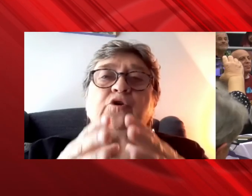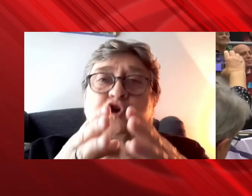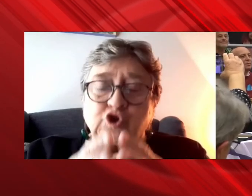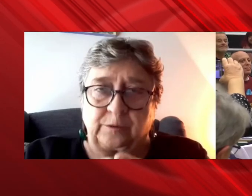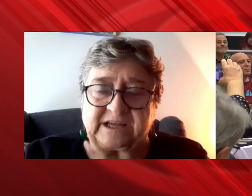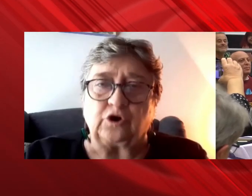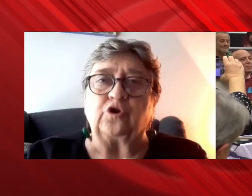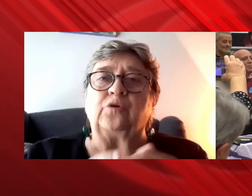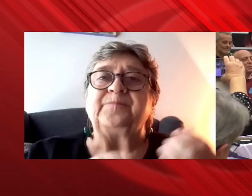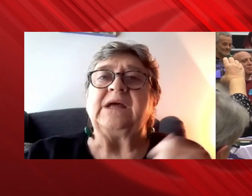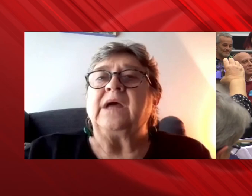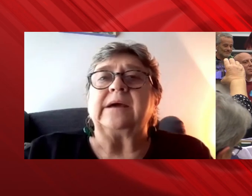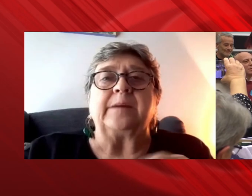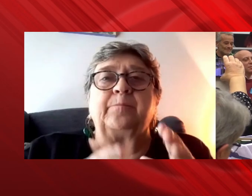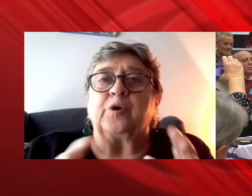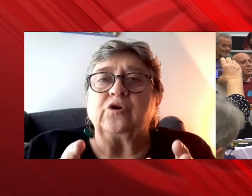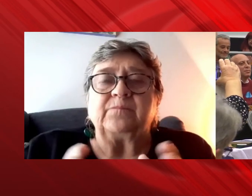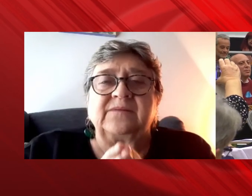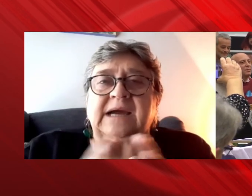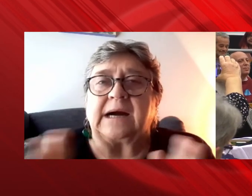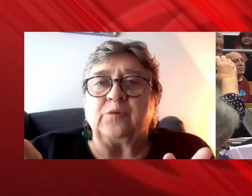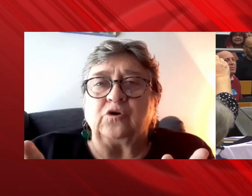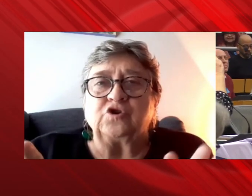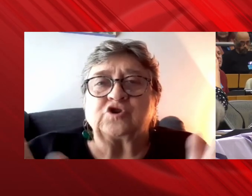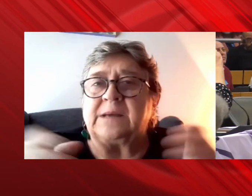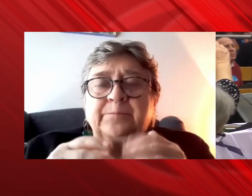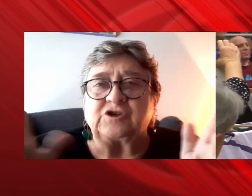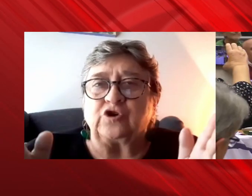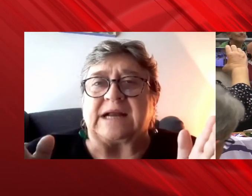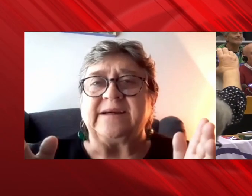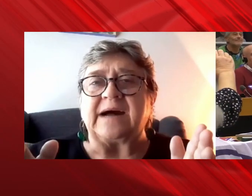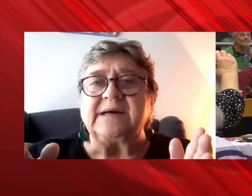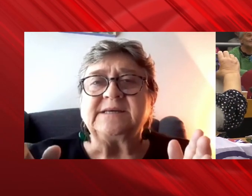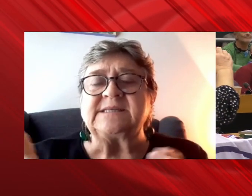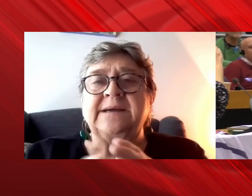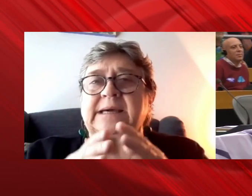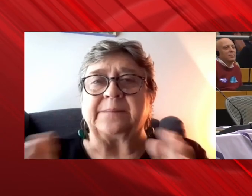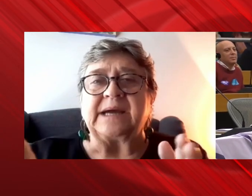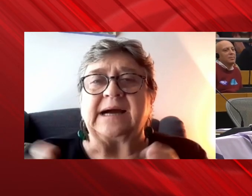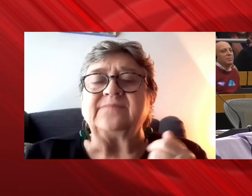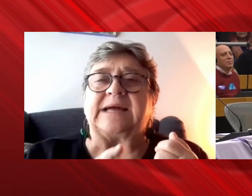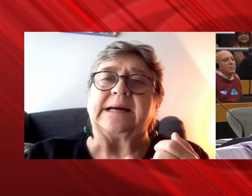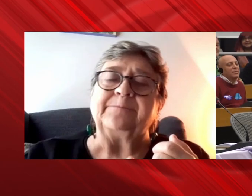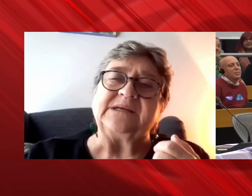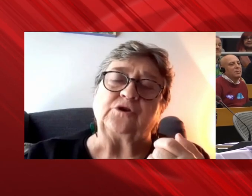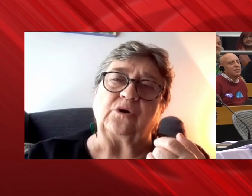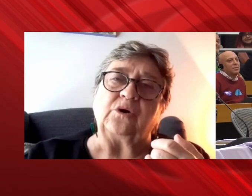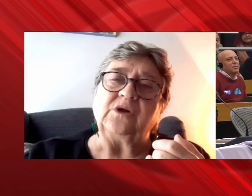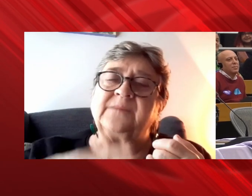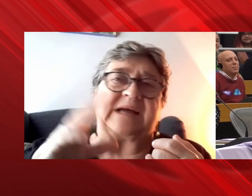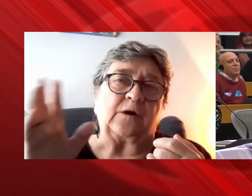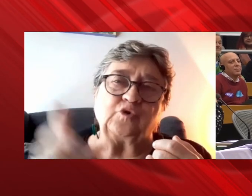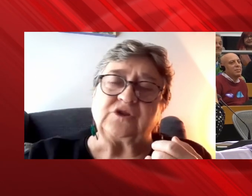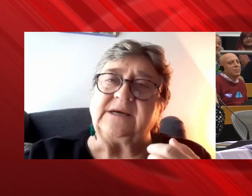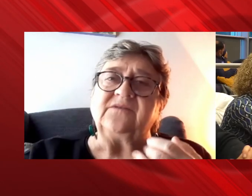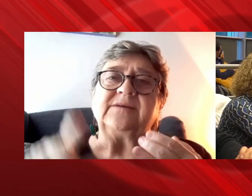conformado, sobre todo, por, digamos, personalidades que vengan del ámbito